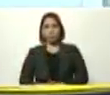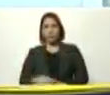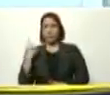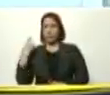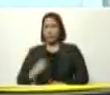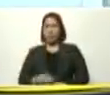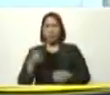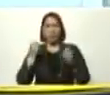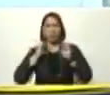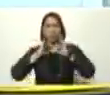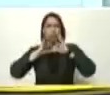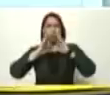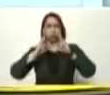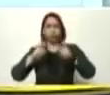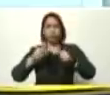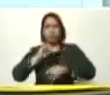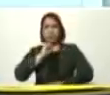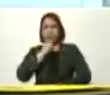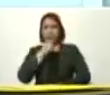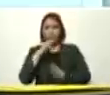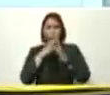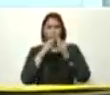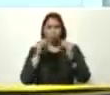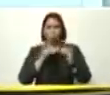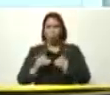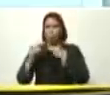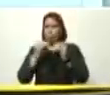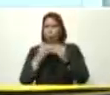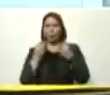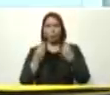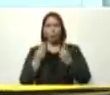secreto ahora a todos de cómo hace,